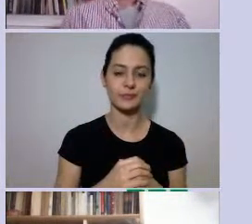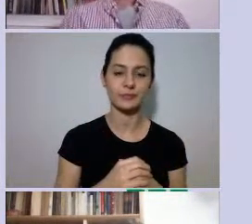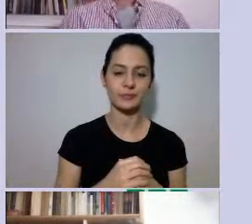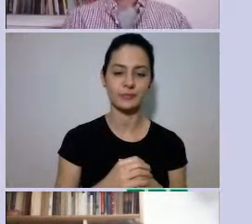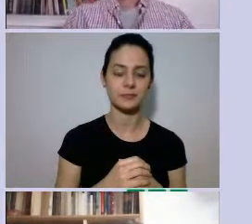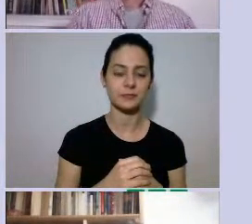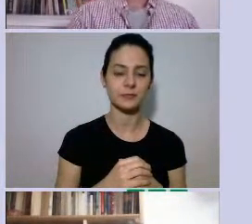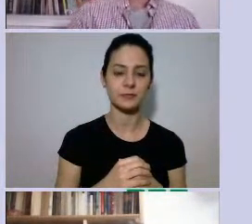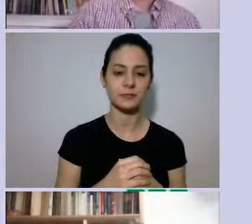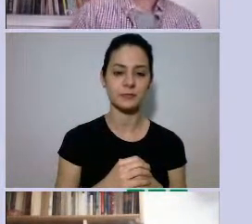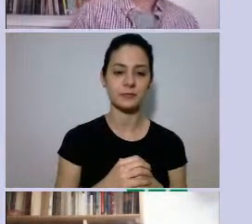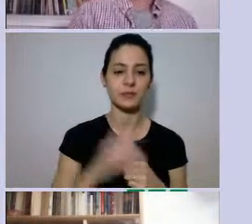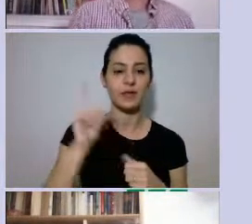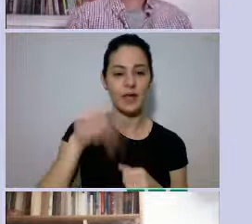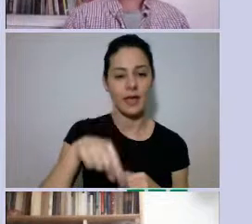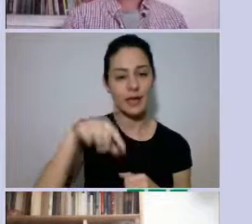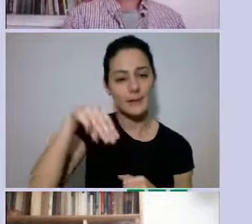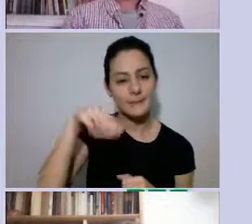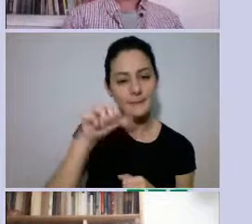aparece el maguey